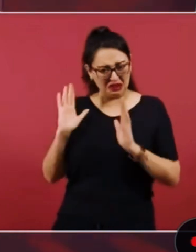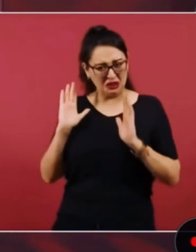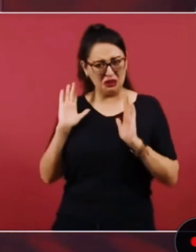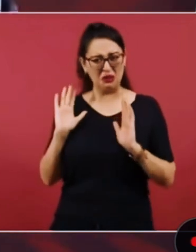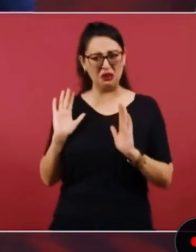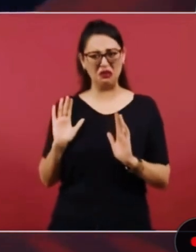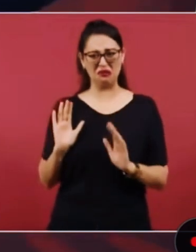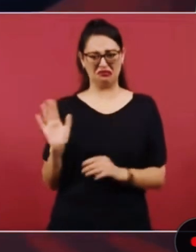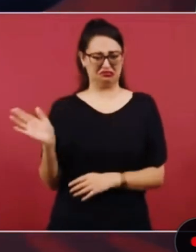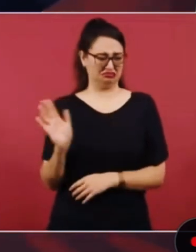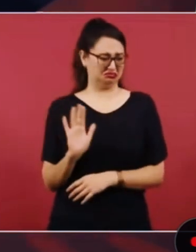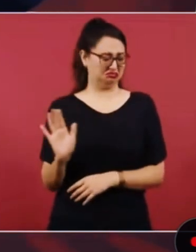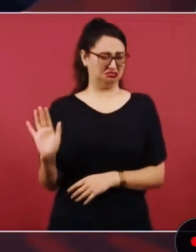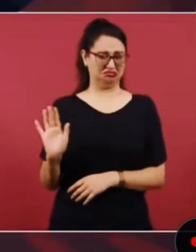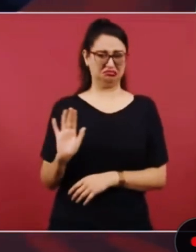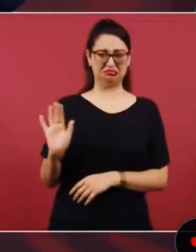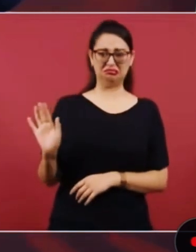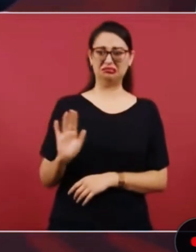no